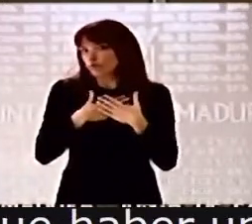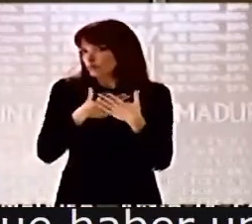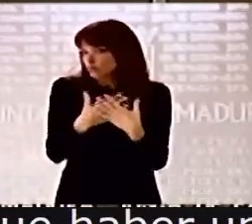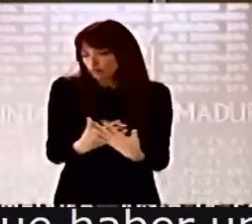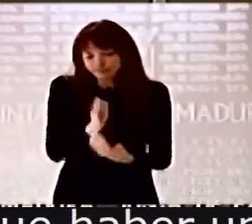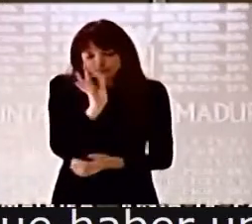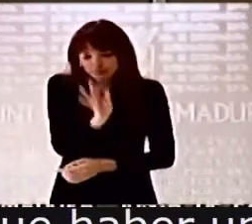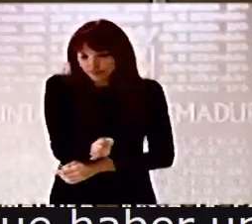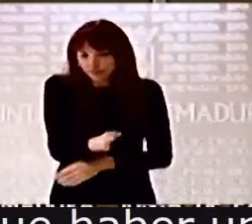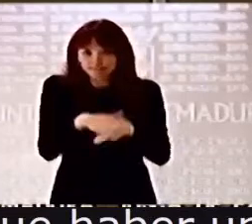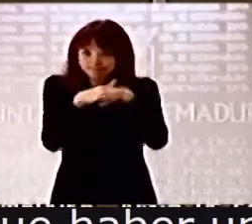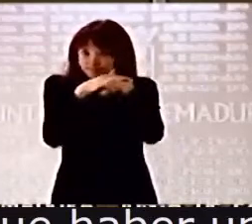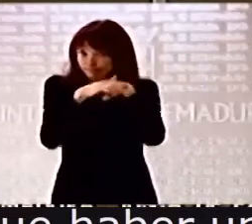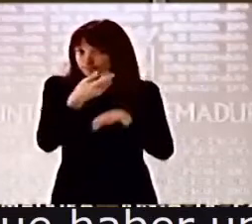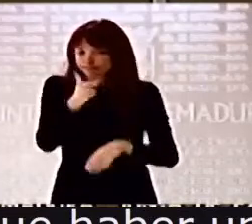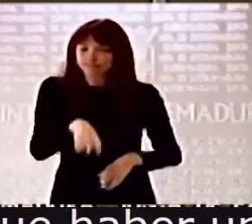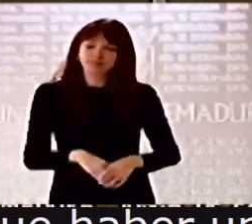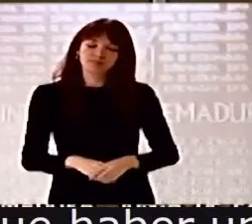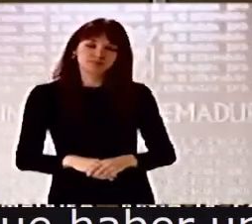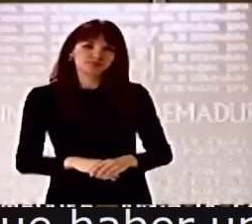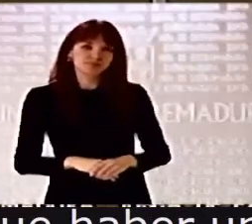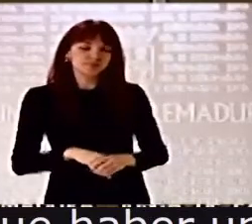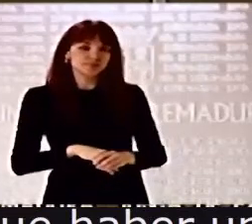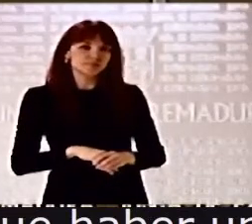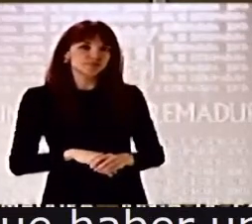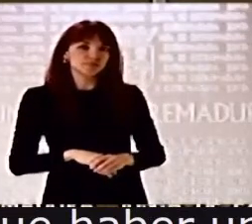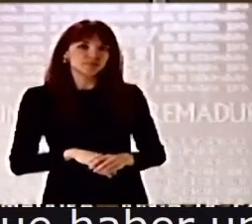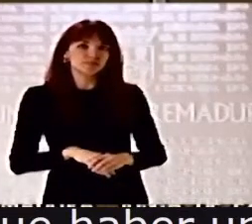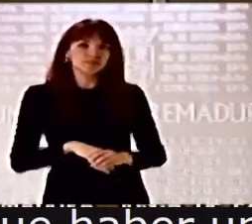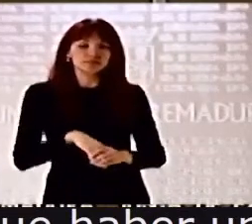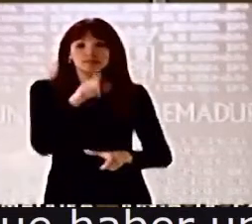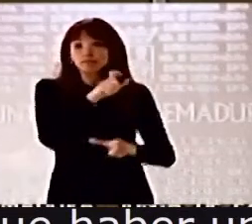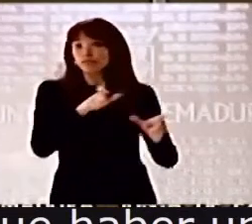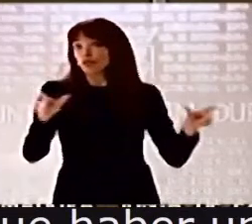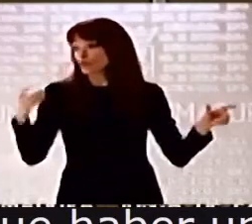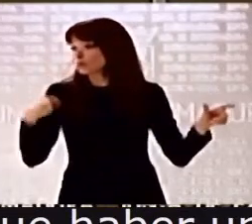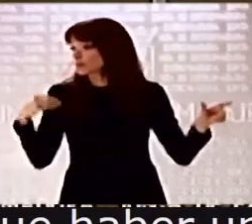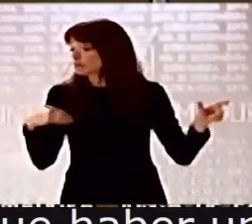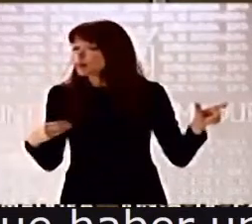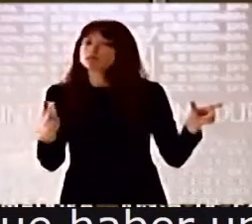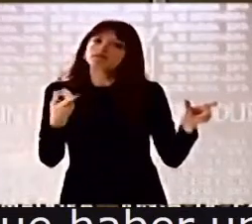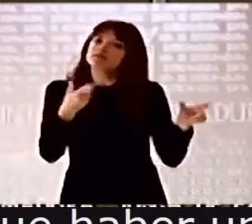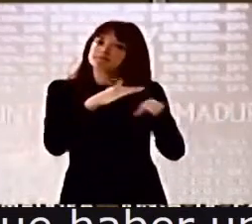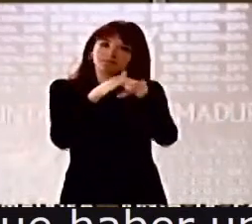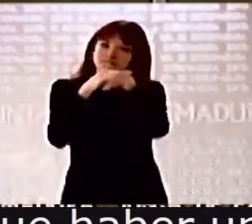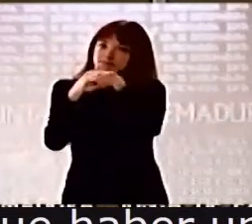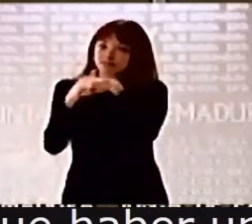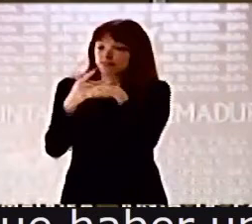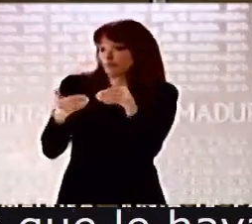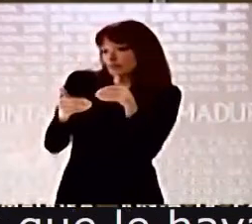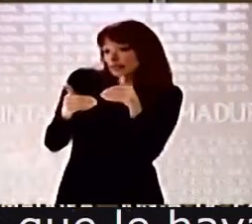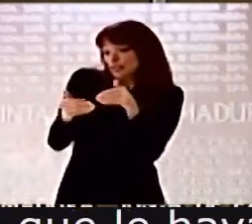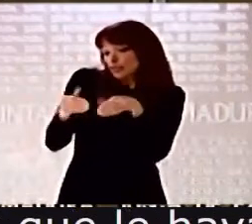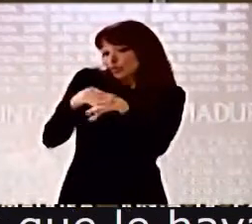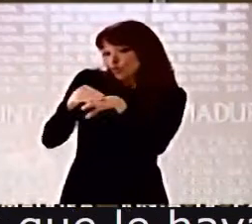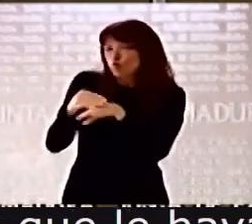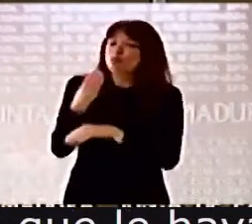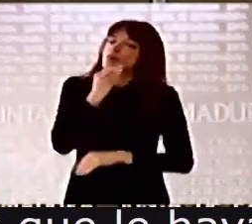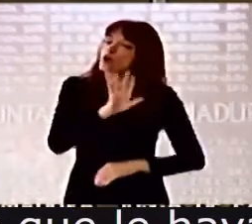verdad, y le pido disculpas, además, a la gente que le haya podido ocurrir esto, ¿no? Y que cuanto antes lo solventemos mejor, ¿no?